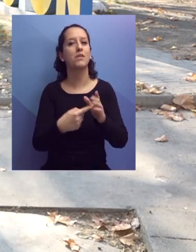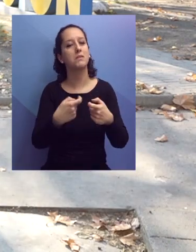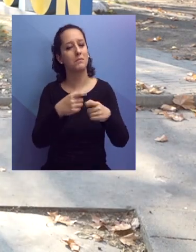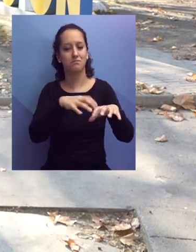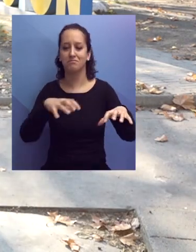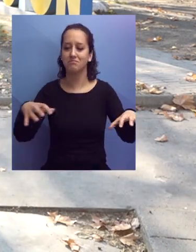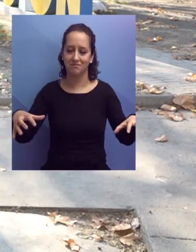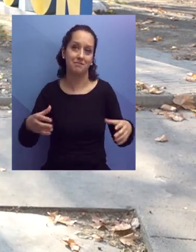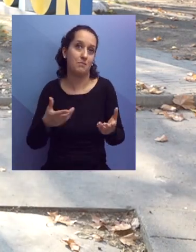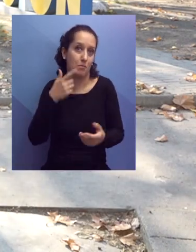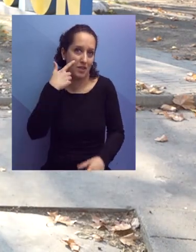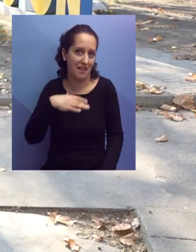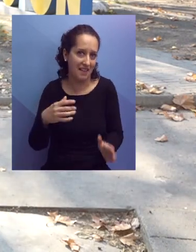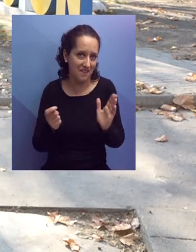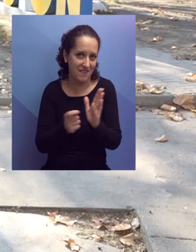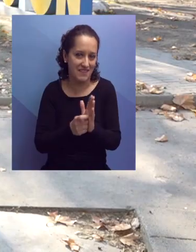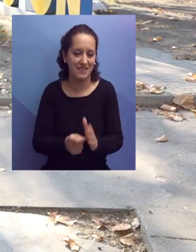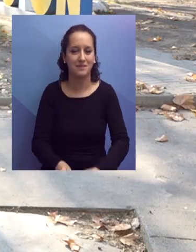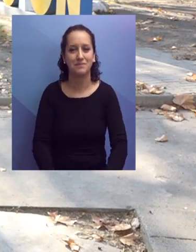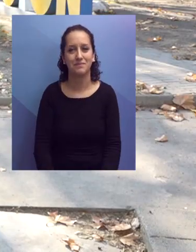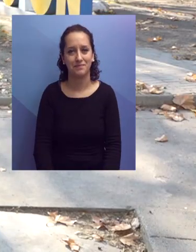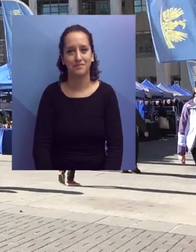excelente dato para esta importante fecha.